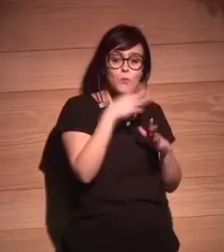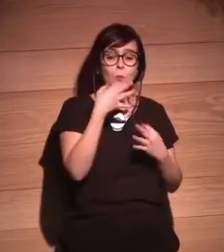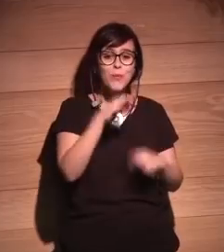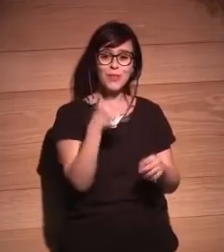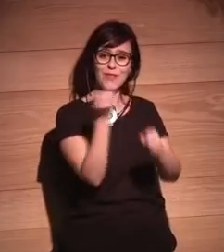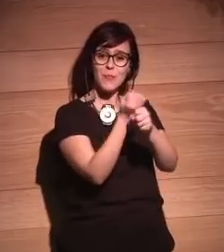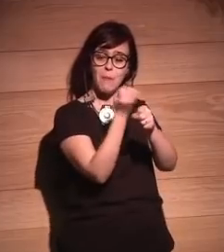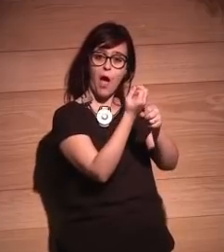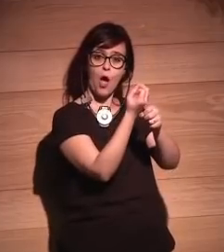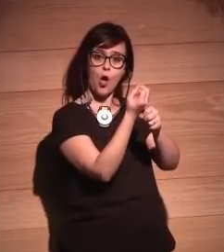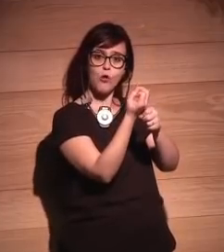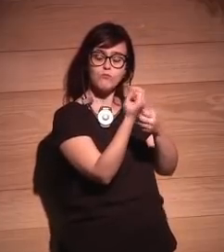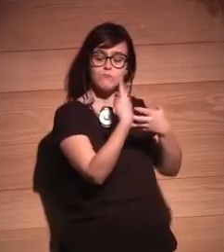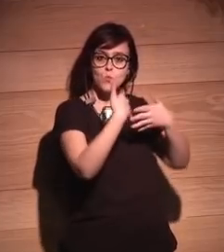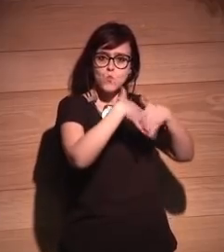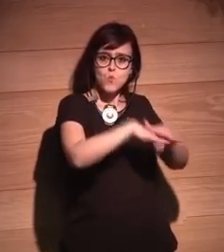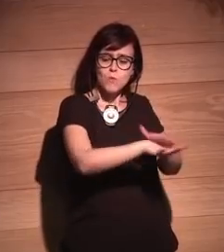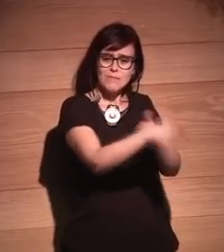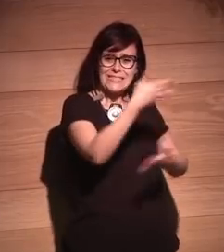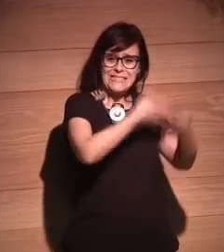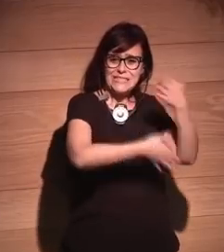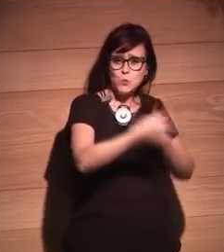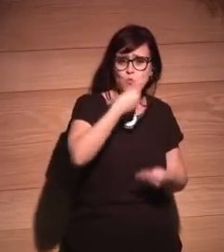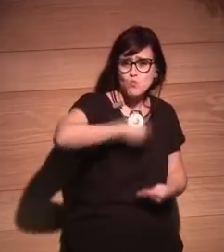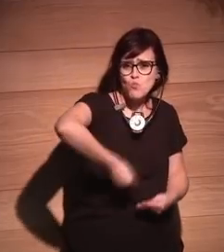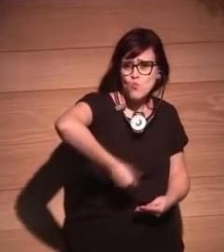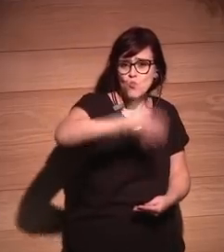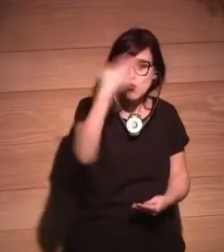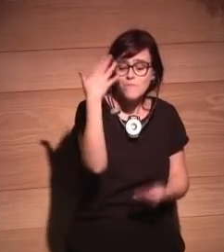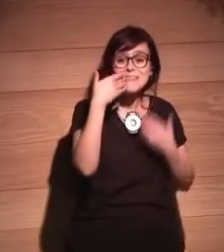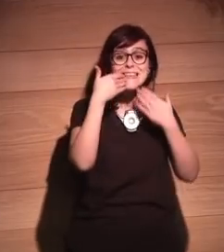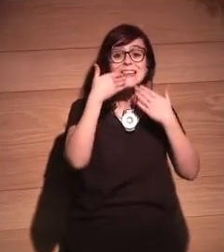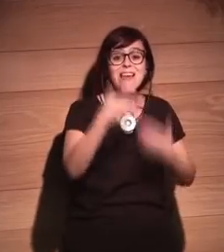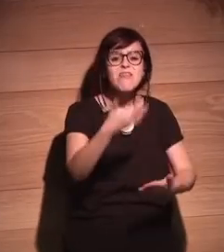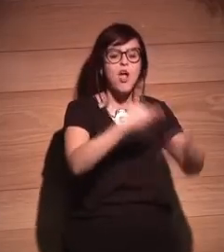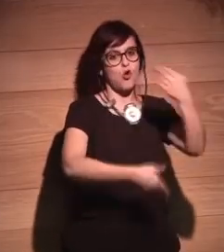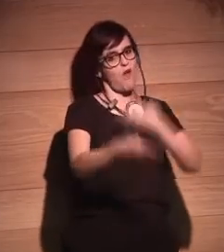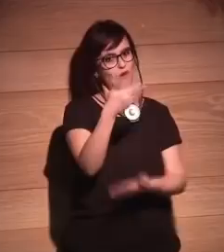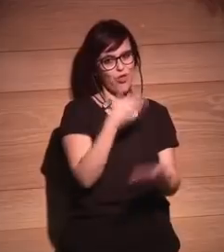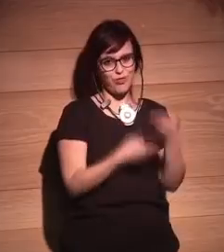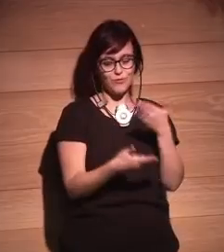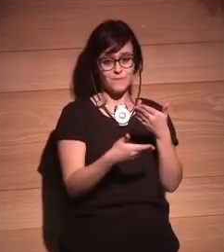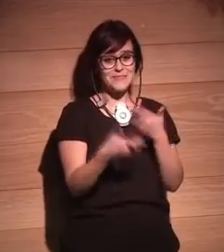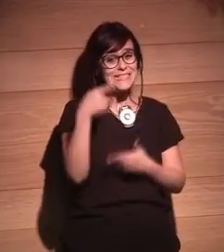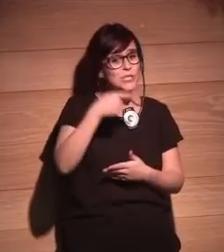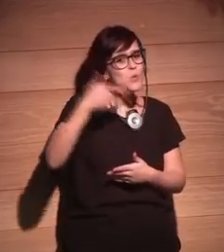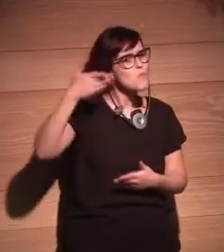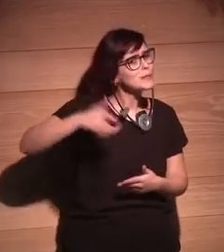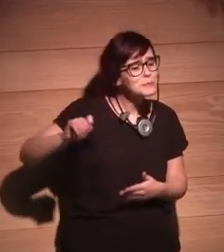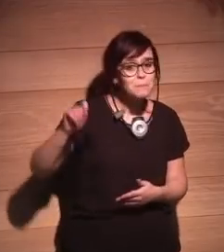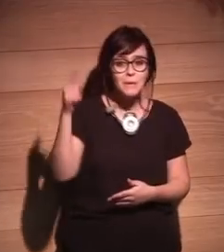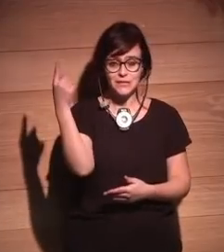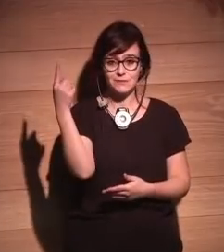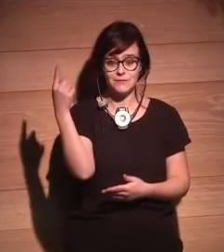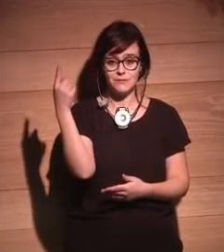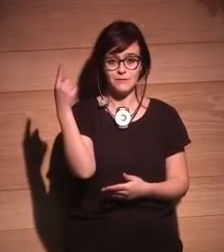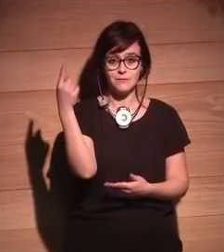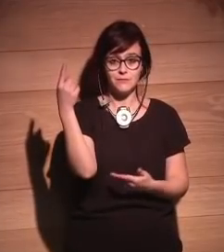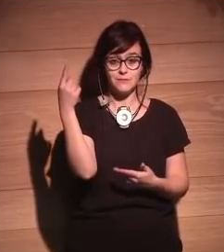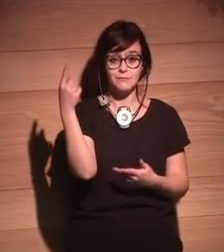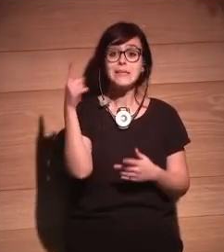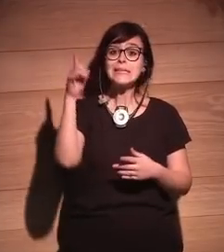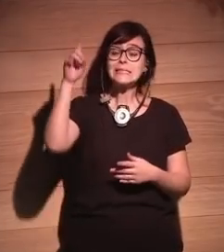un trabajo sensacional, excepcional. La colaboración es la clave actualmente. Por